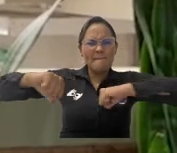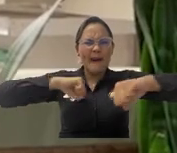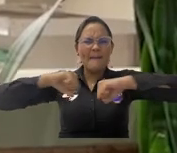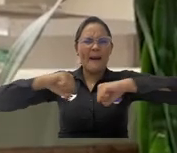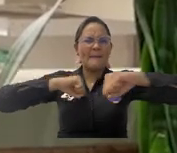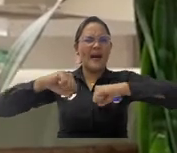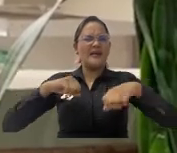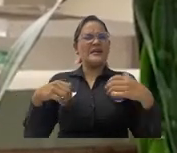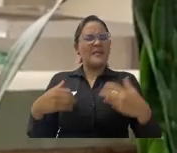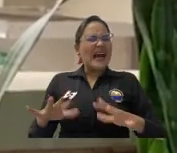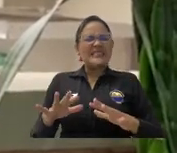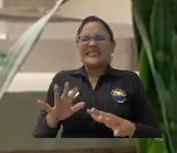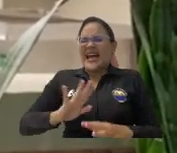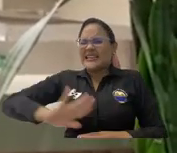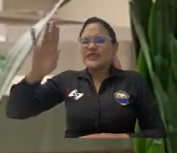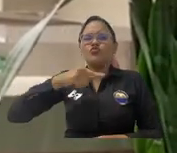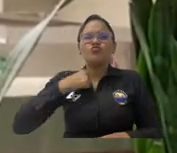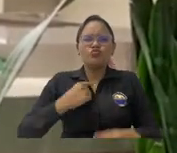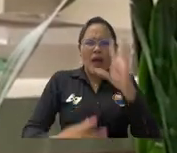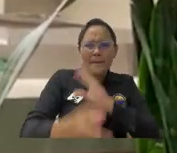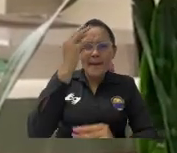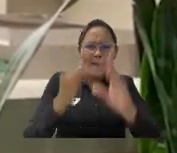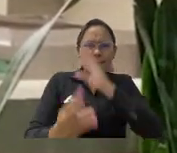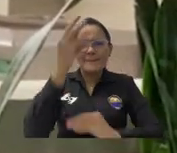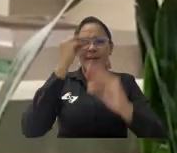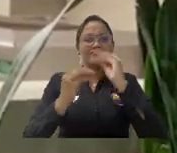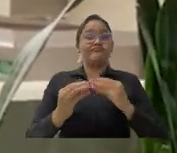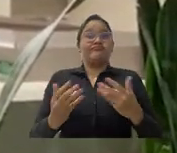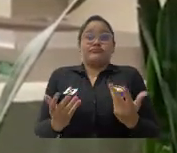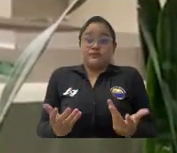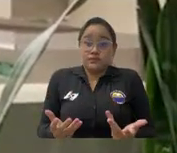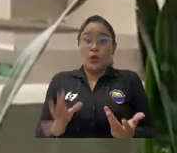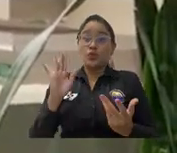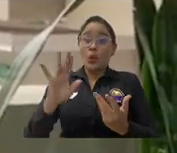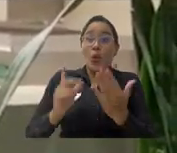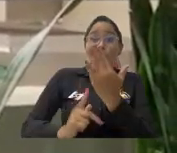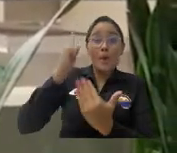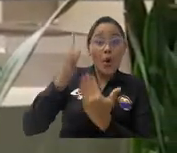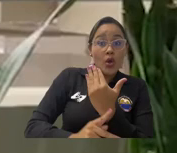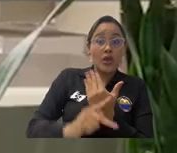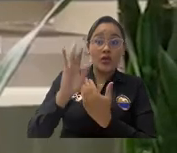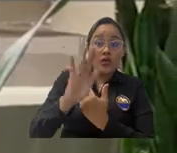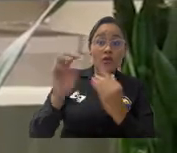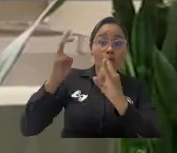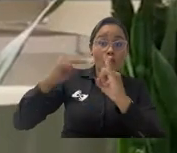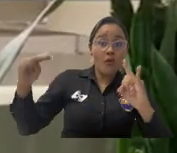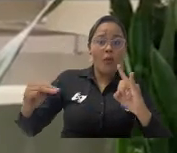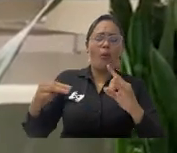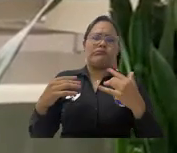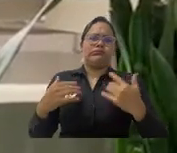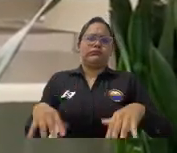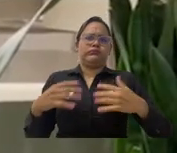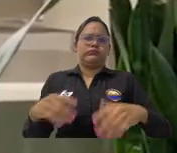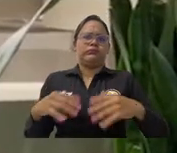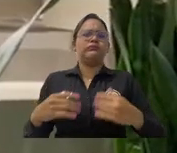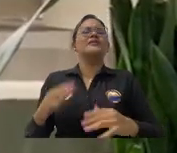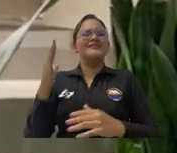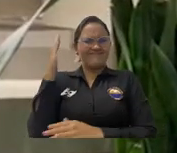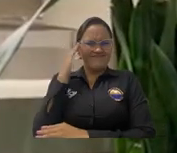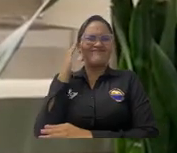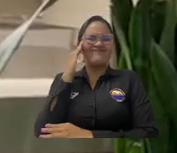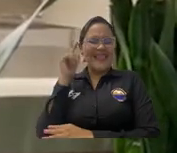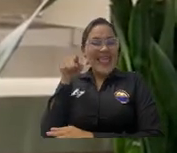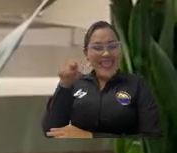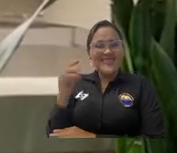permanente y constante capacitación. Los proyectos que ha implementado la Universidad del